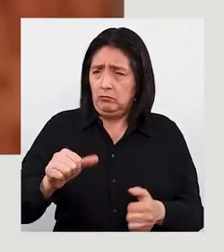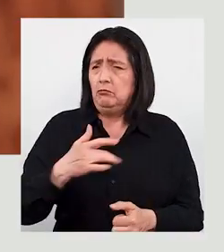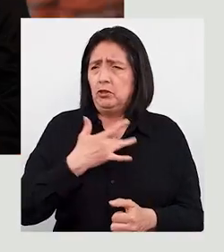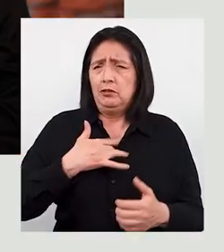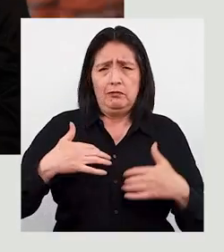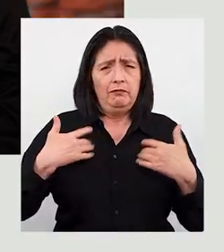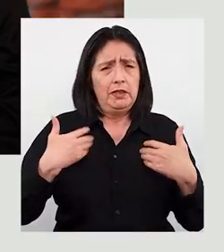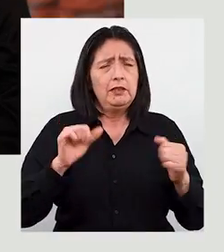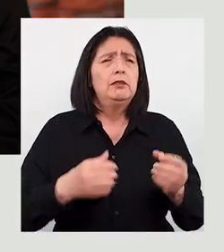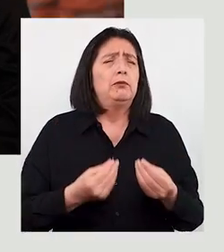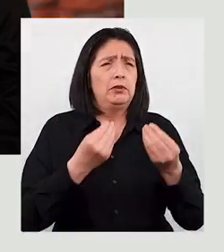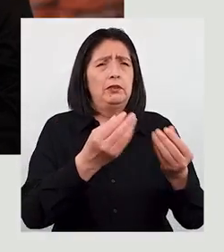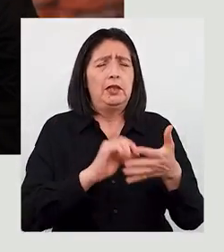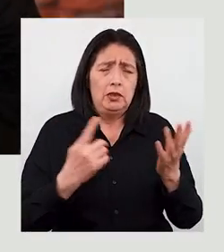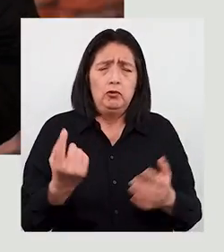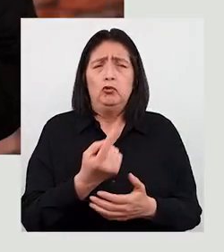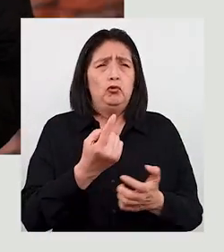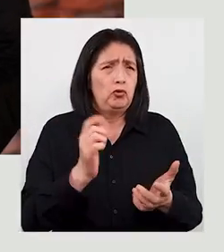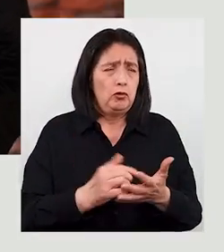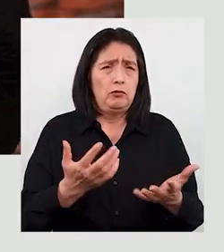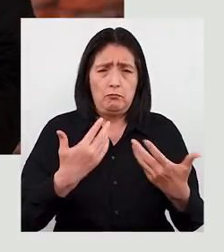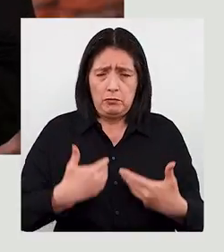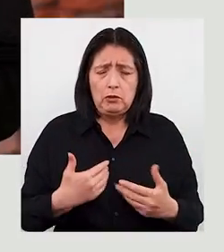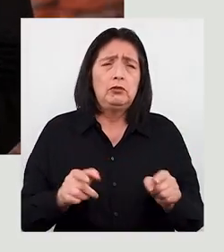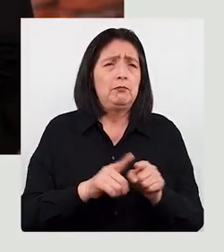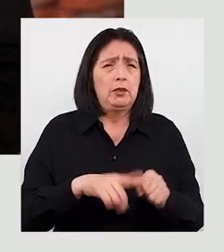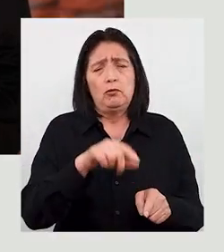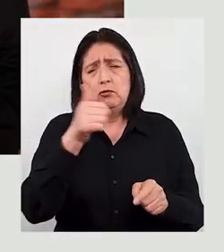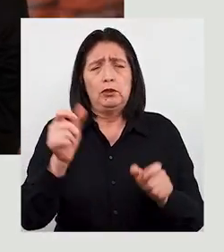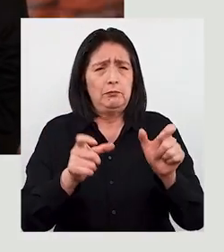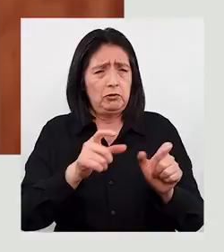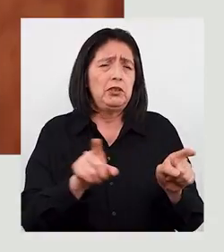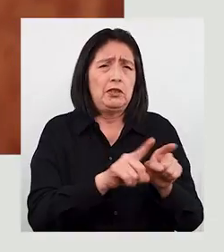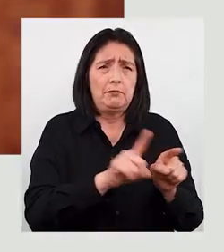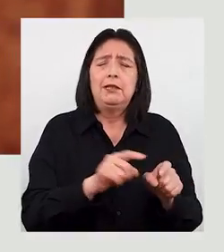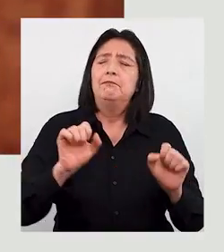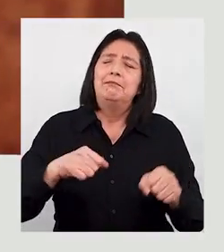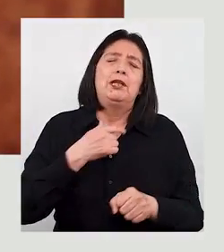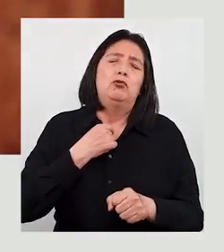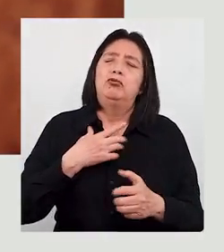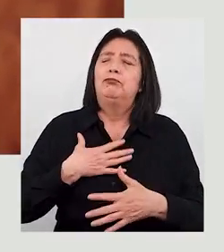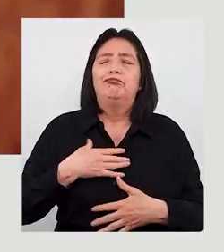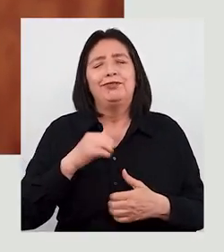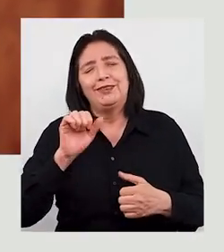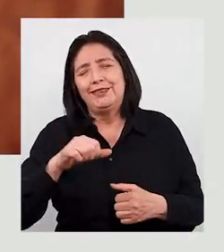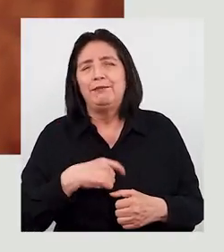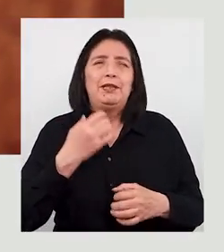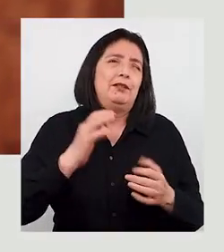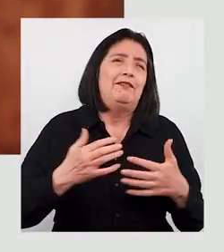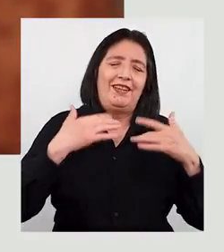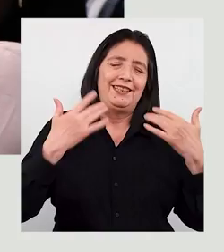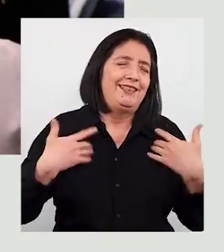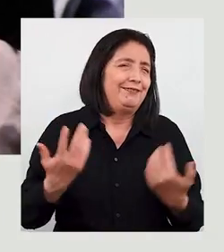siento feliz al poder aportar no solamente conmigo, sino con otras personas también. Me encanta, te lo juro que me encanta y me